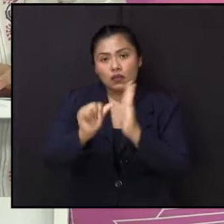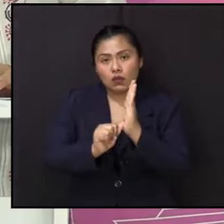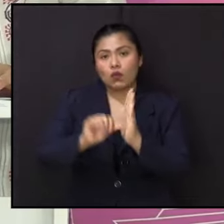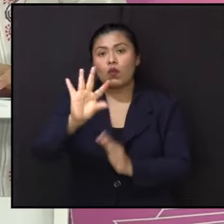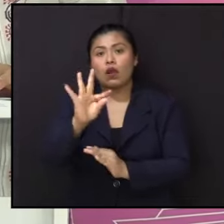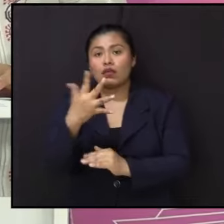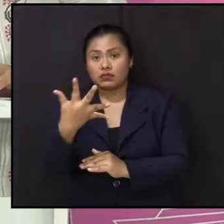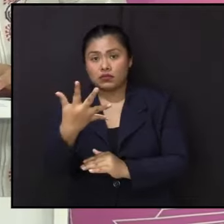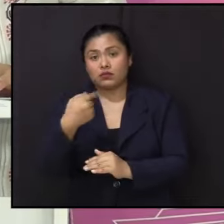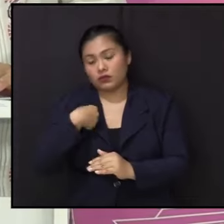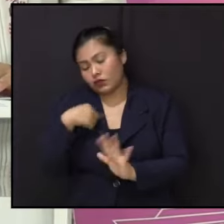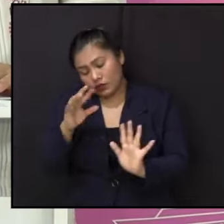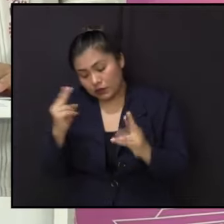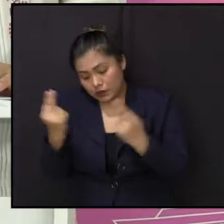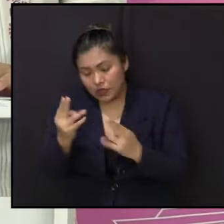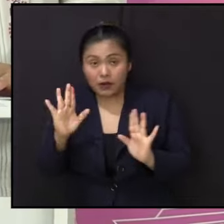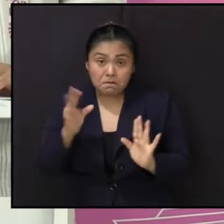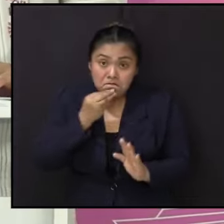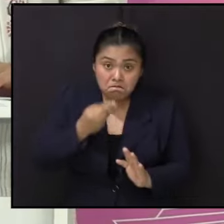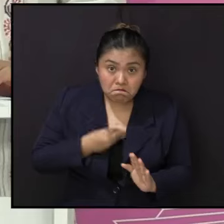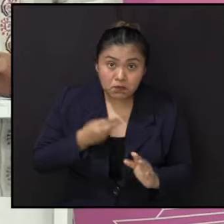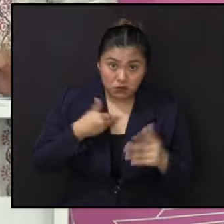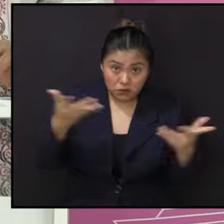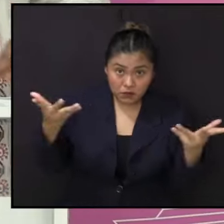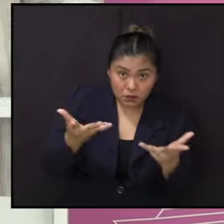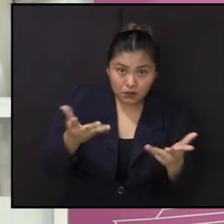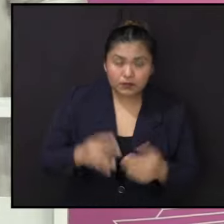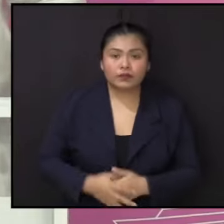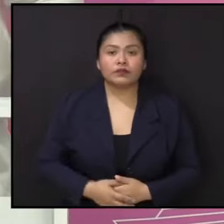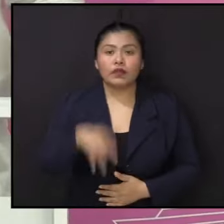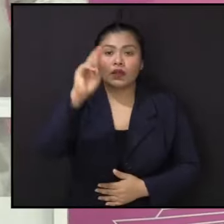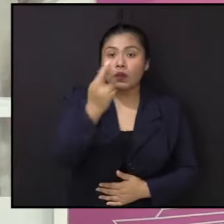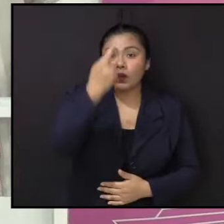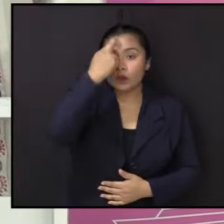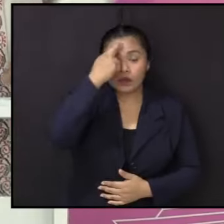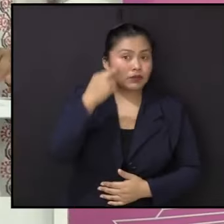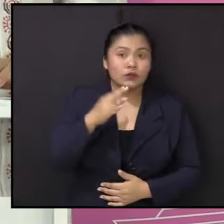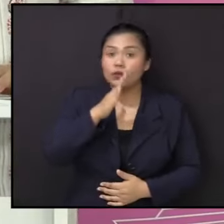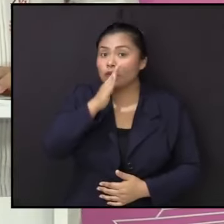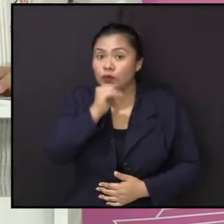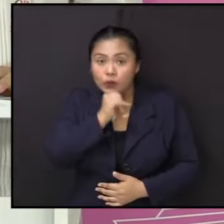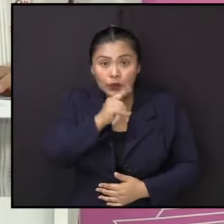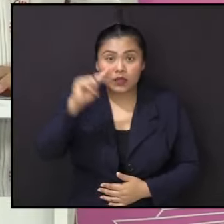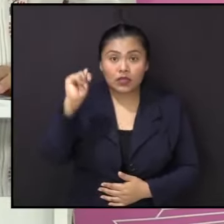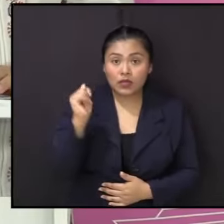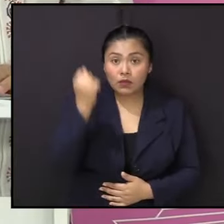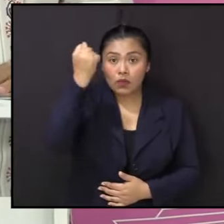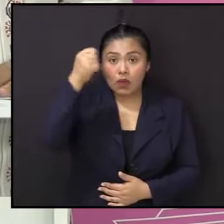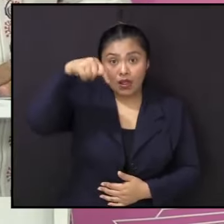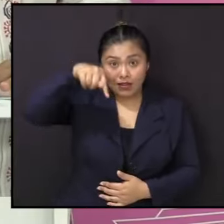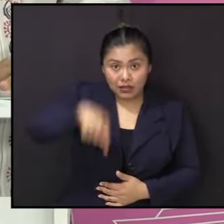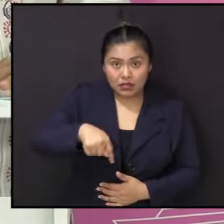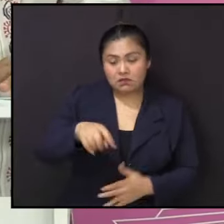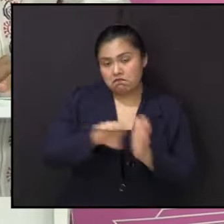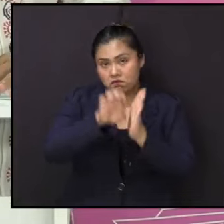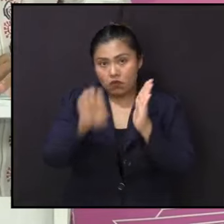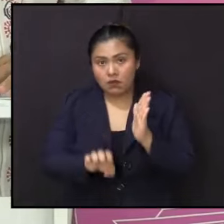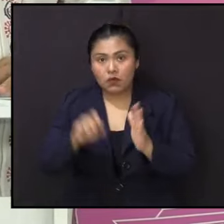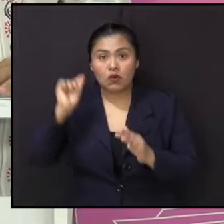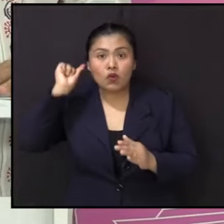lo considera necesario. Les recordamos que no se permiten dispositivos digitales dentro del set, tales como